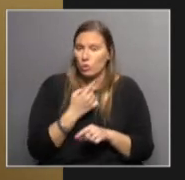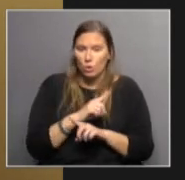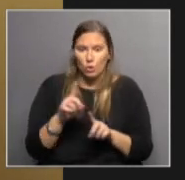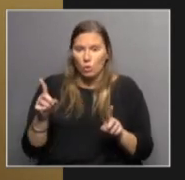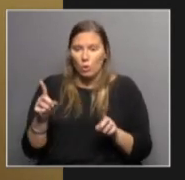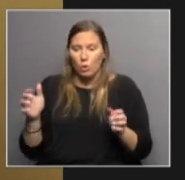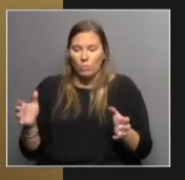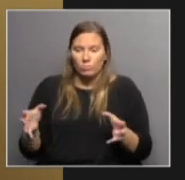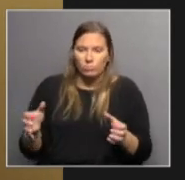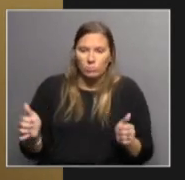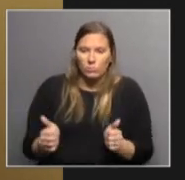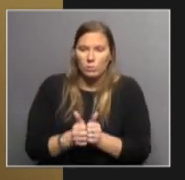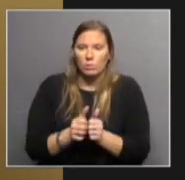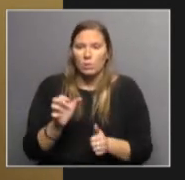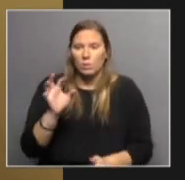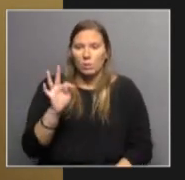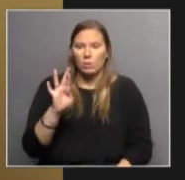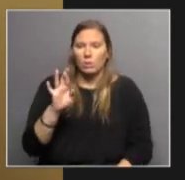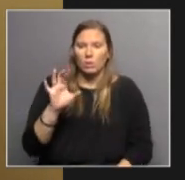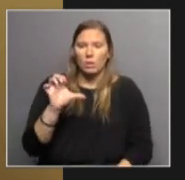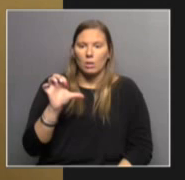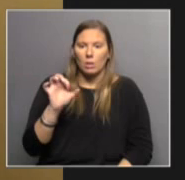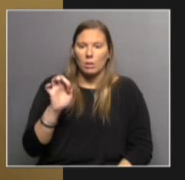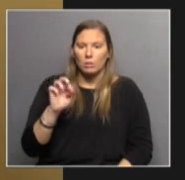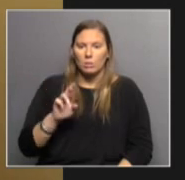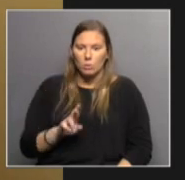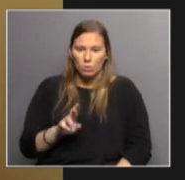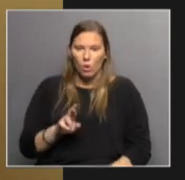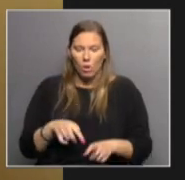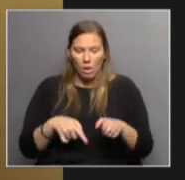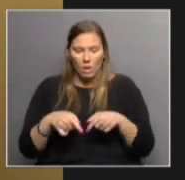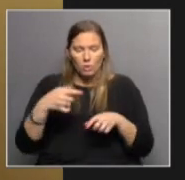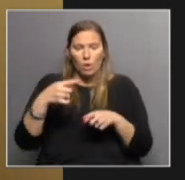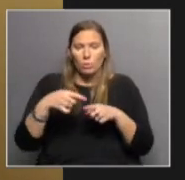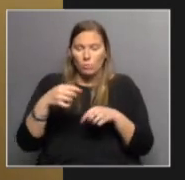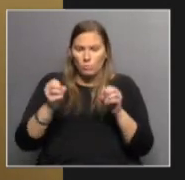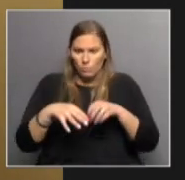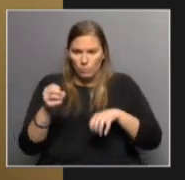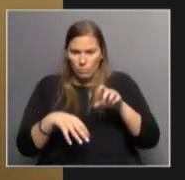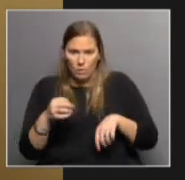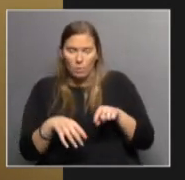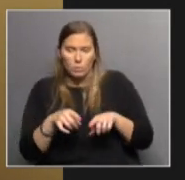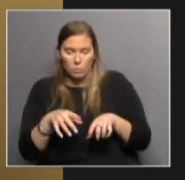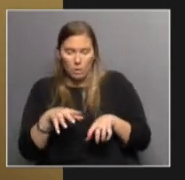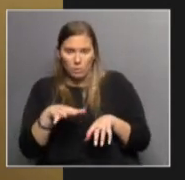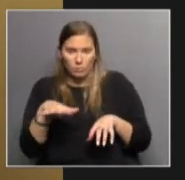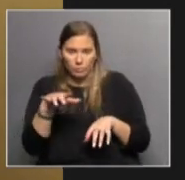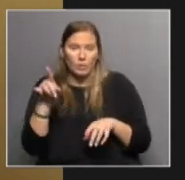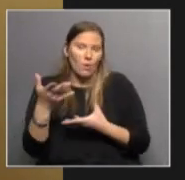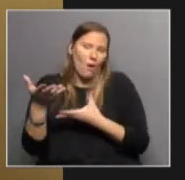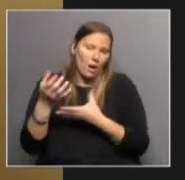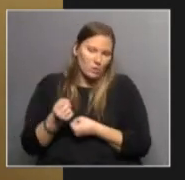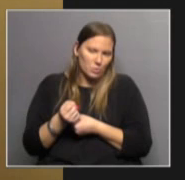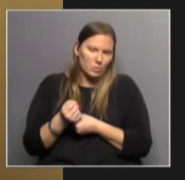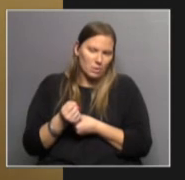con la planta Tresor, que es una planta de gestión de residuos que les está, bueno, dando una mano